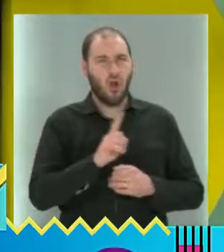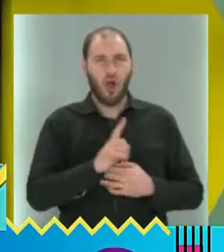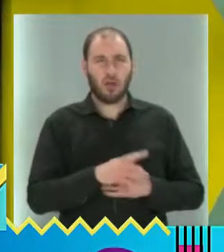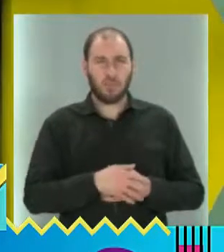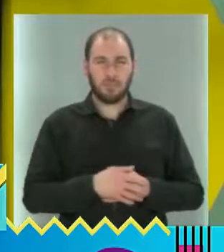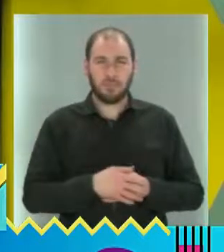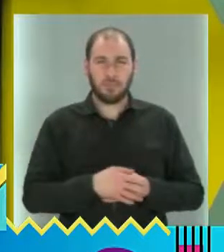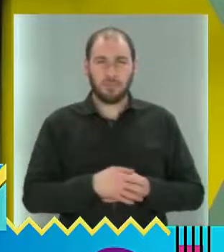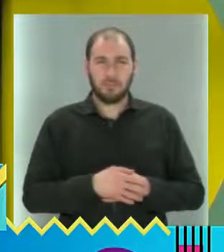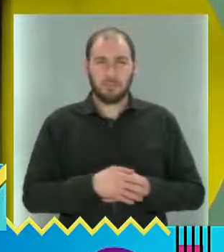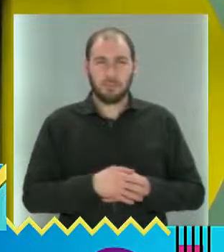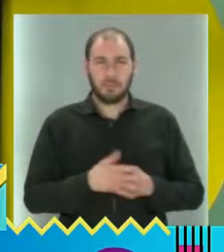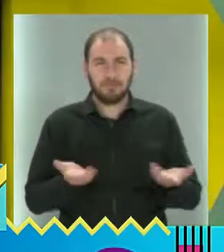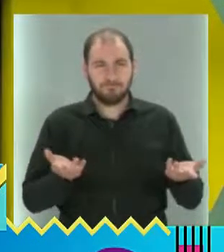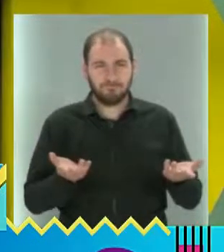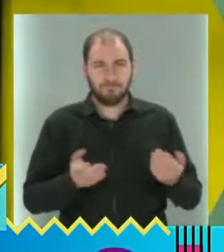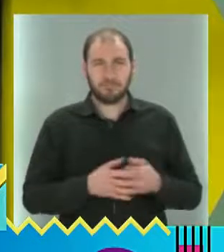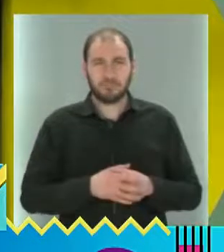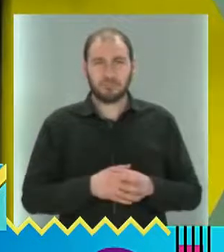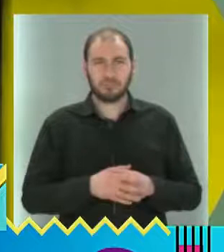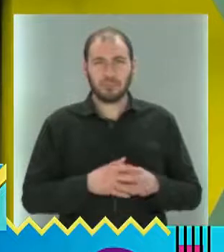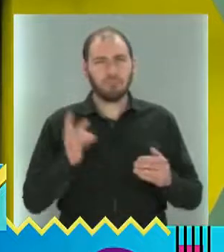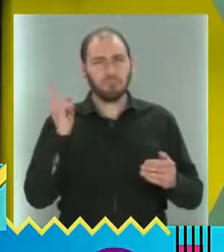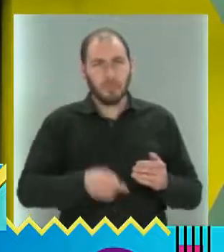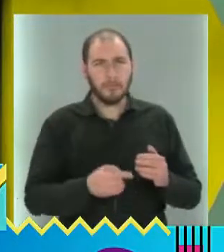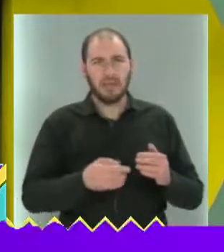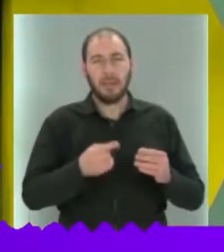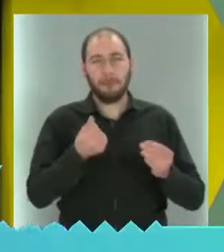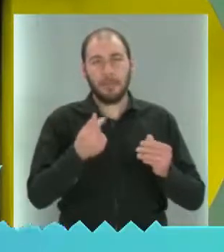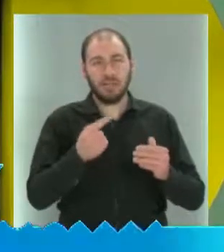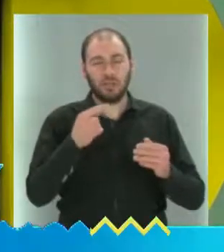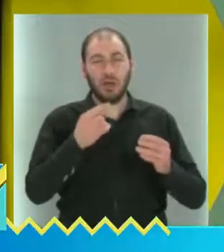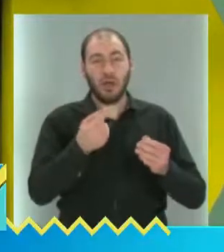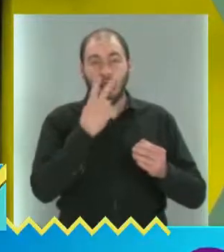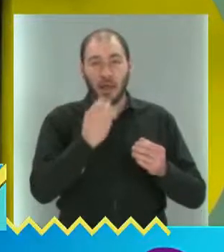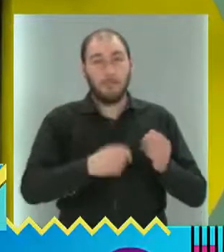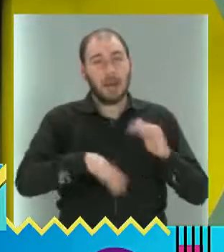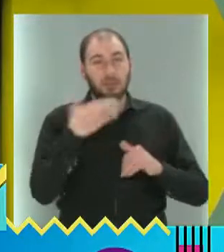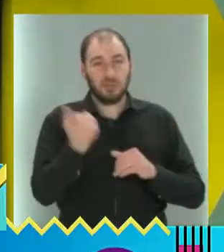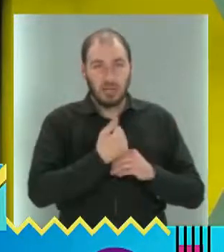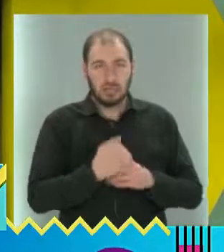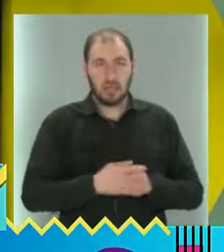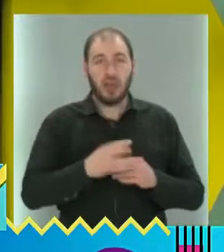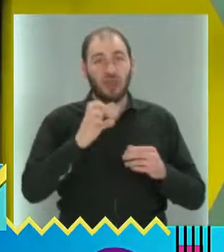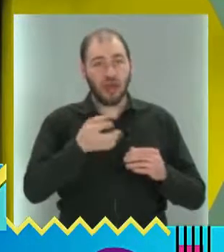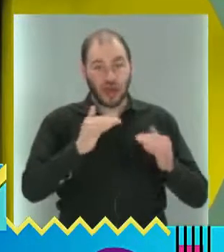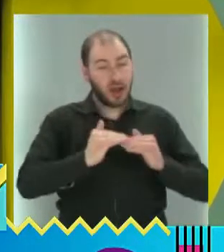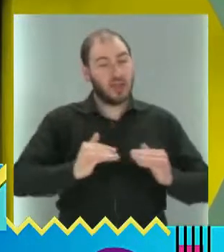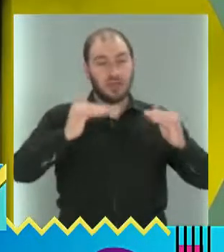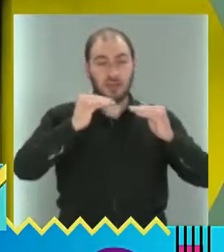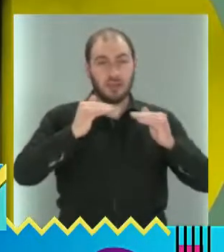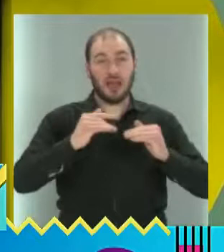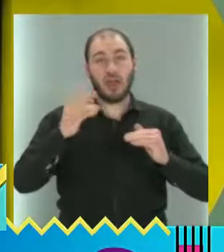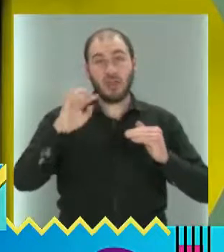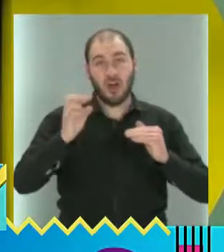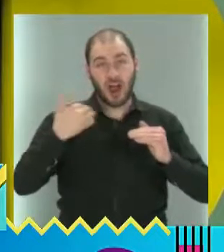creo que, a ver, el fijar el precio de uno de tus insumos energéticos principales al dólar, siendo que